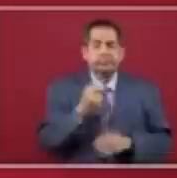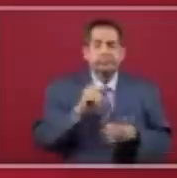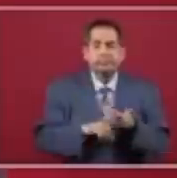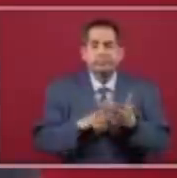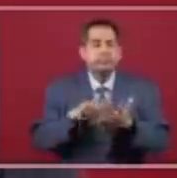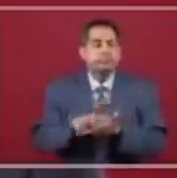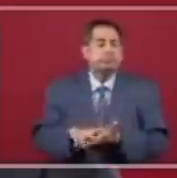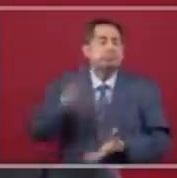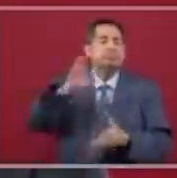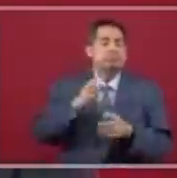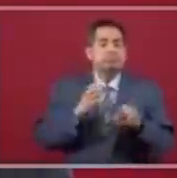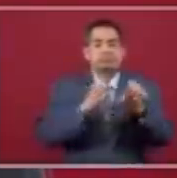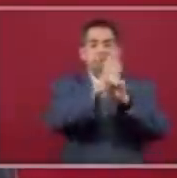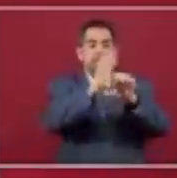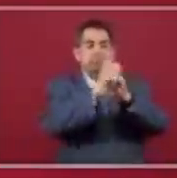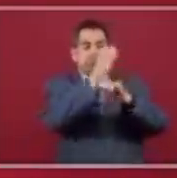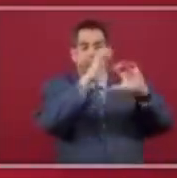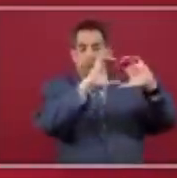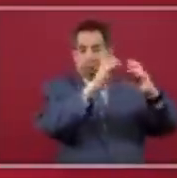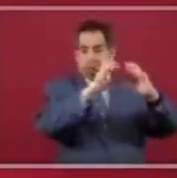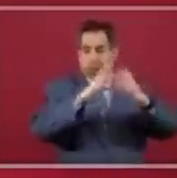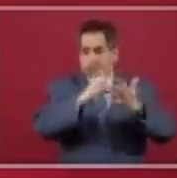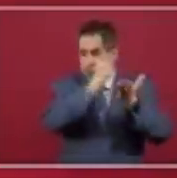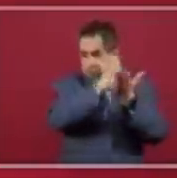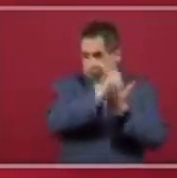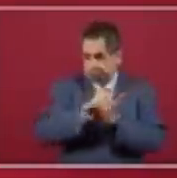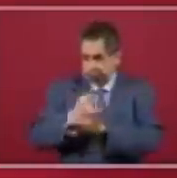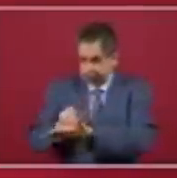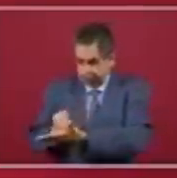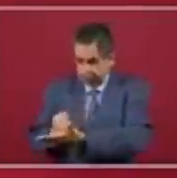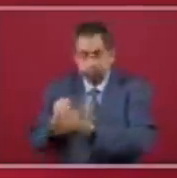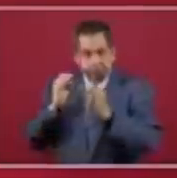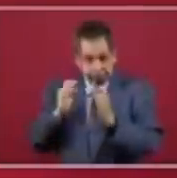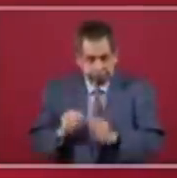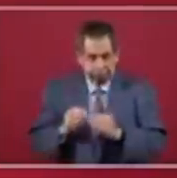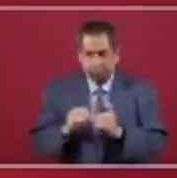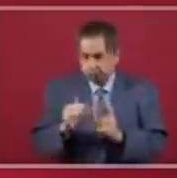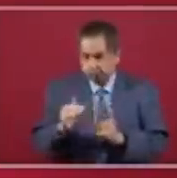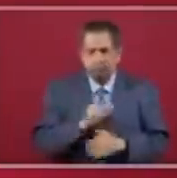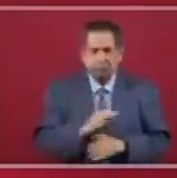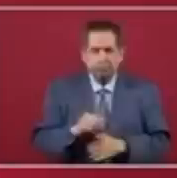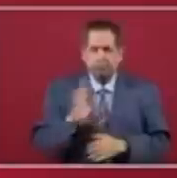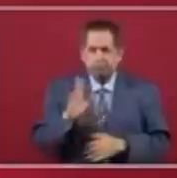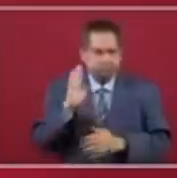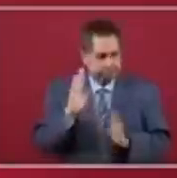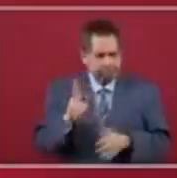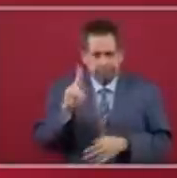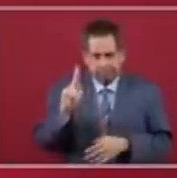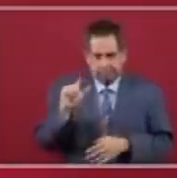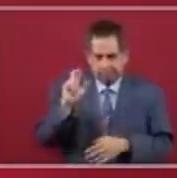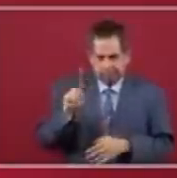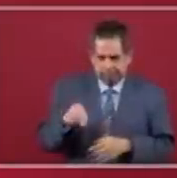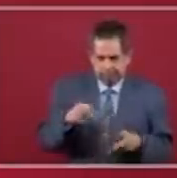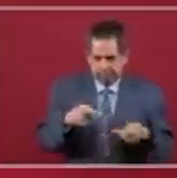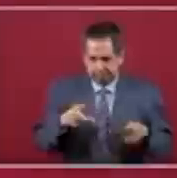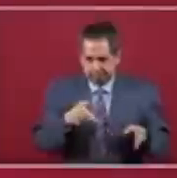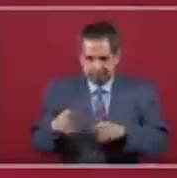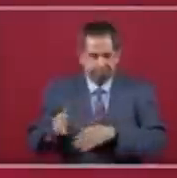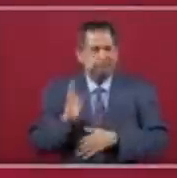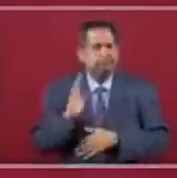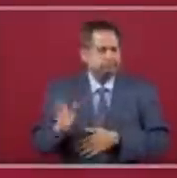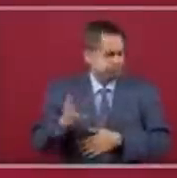la mayoría de los congresos locales en su aprobación, pero ya tenemos el plan y